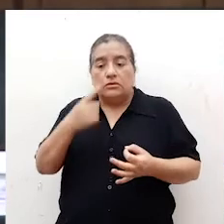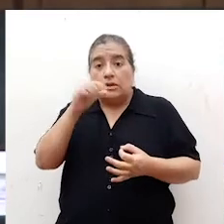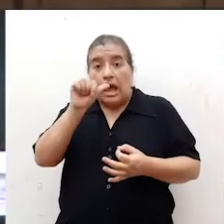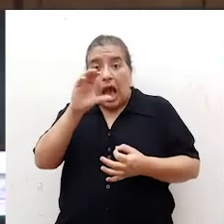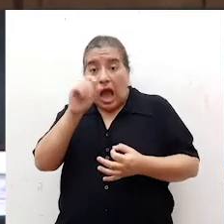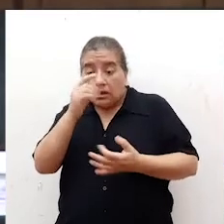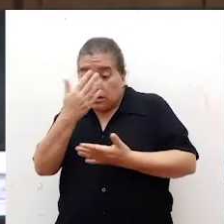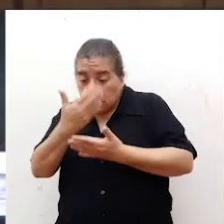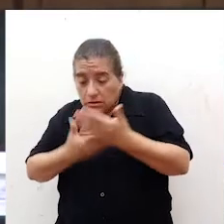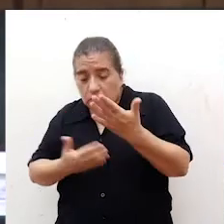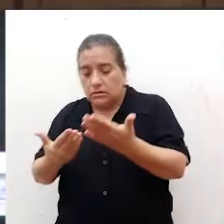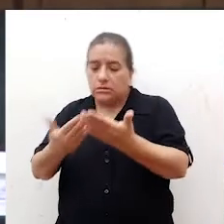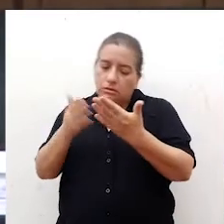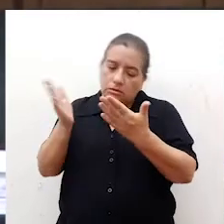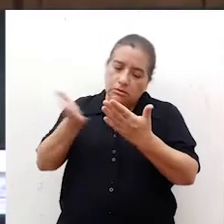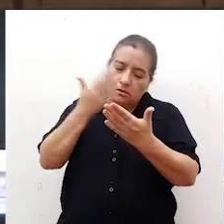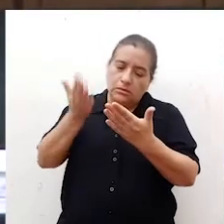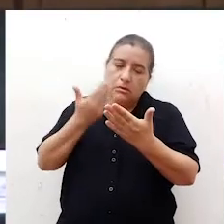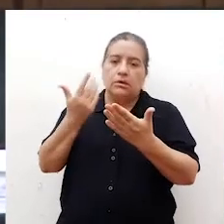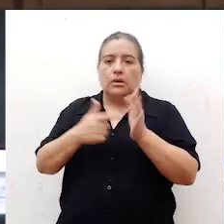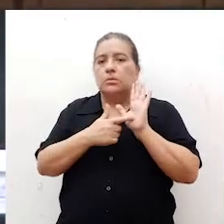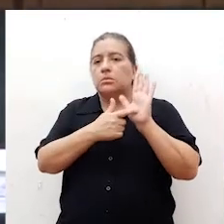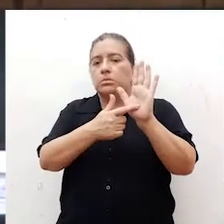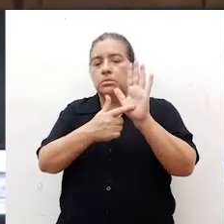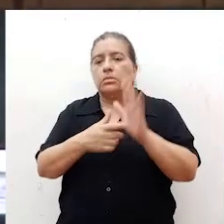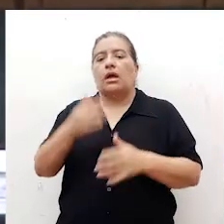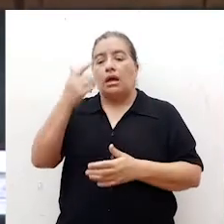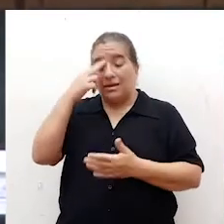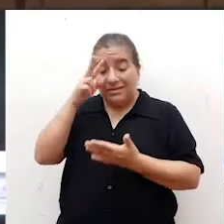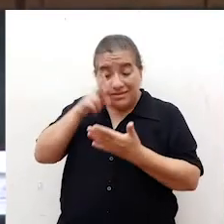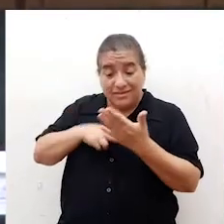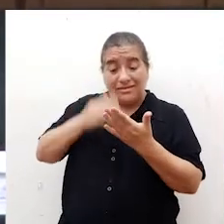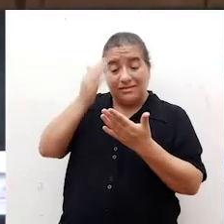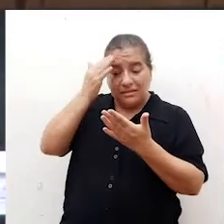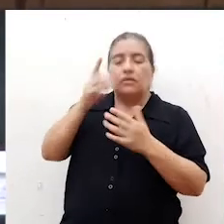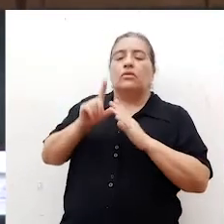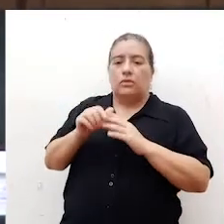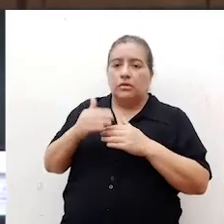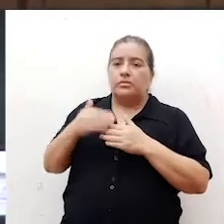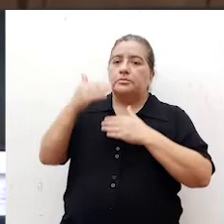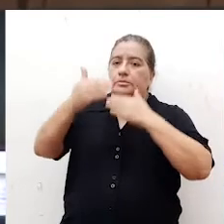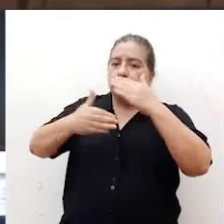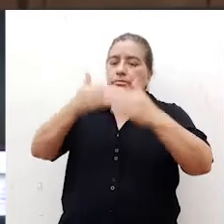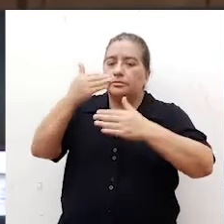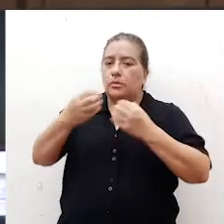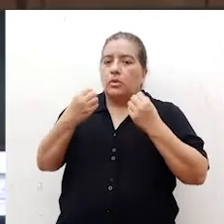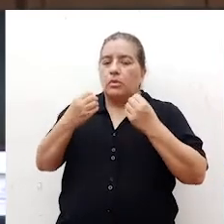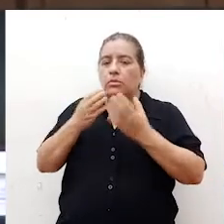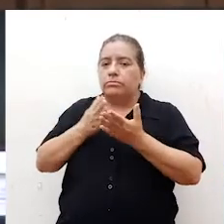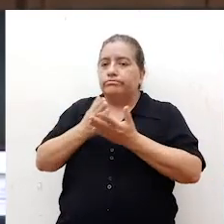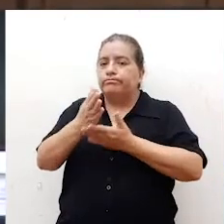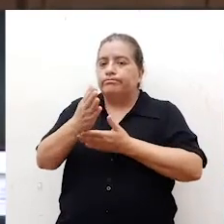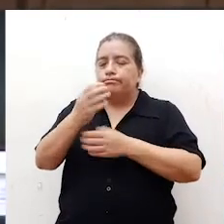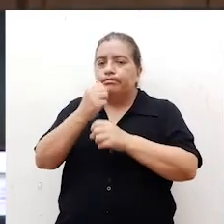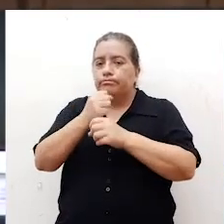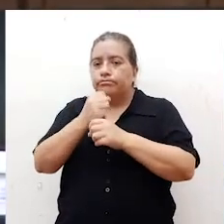Eso iba a salvar vidas, eso iba a reducir el contagio. Ese fue un compromiso. Lo objetivo es que no se